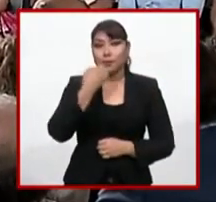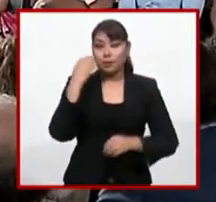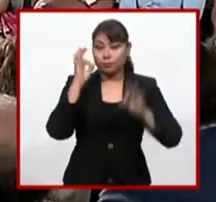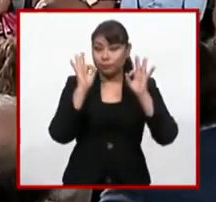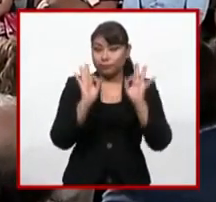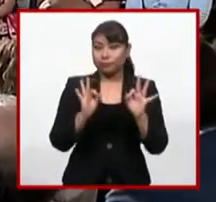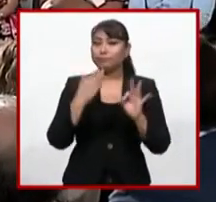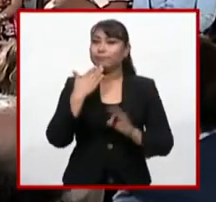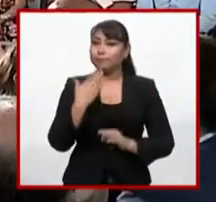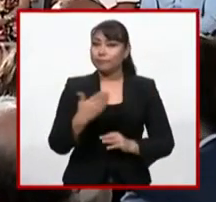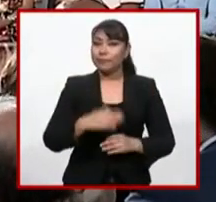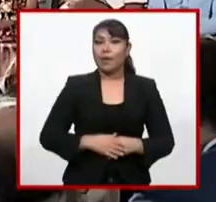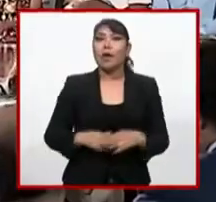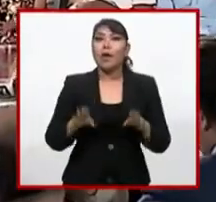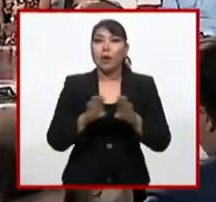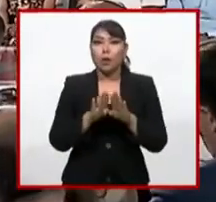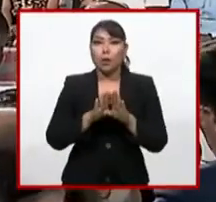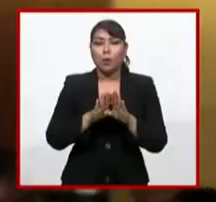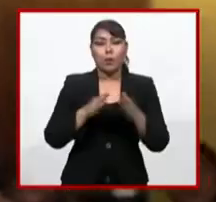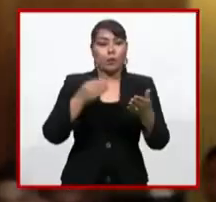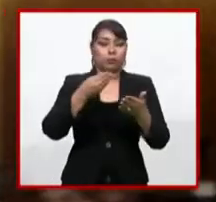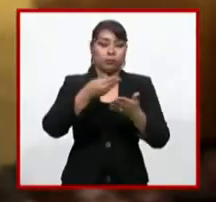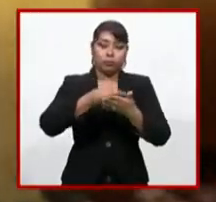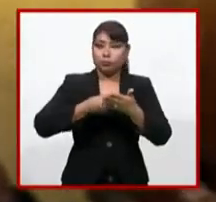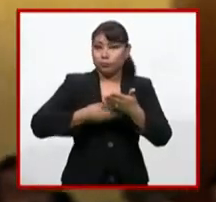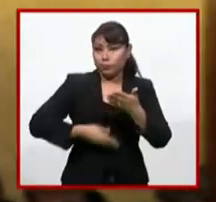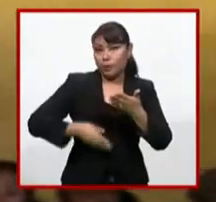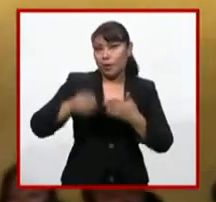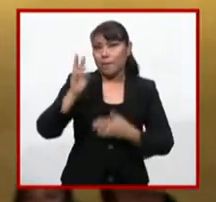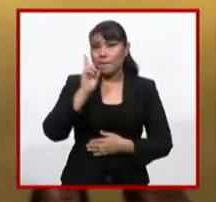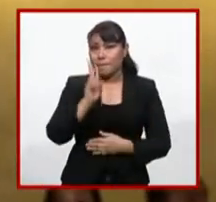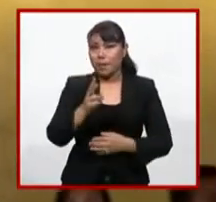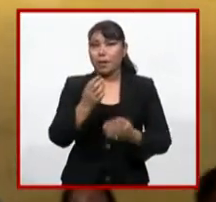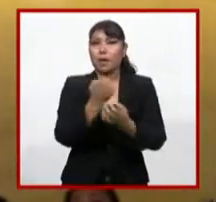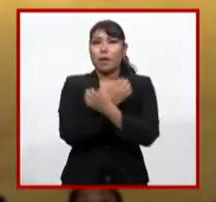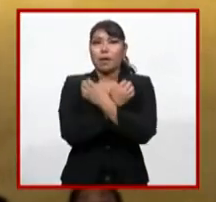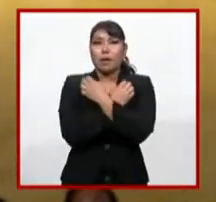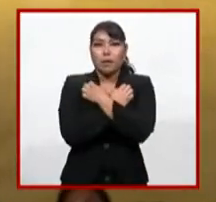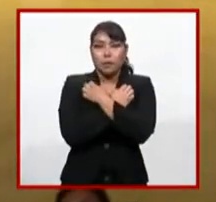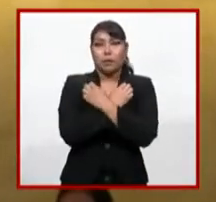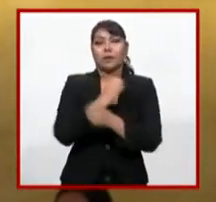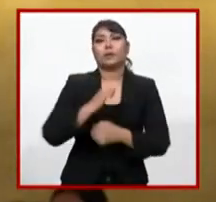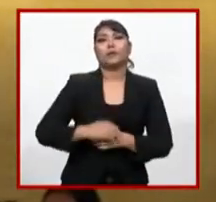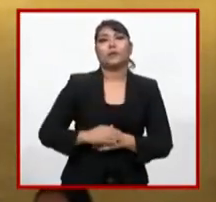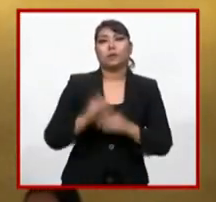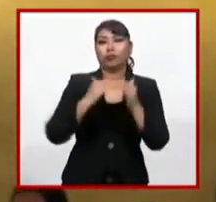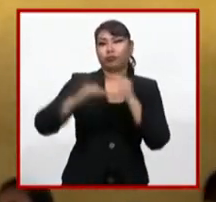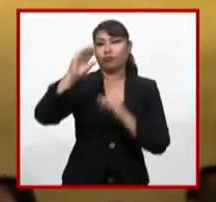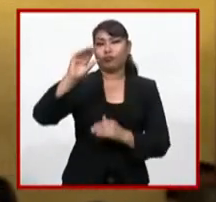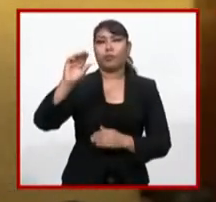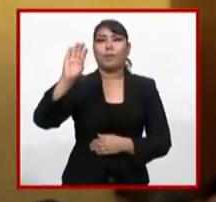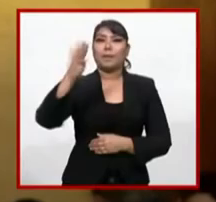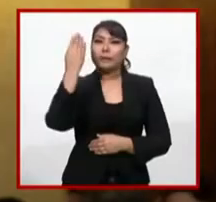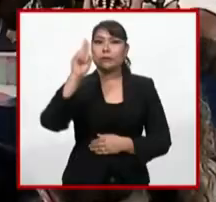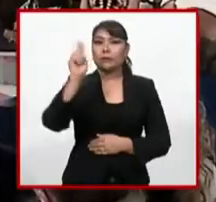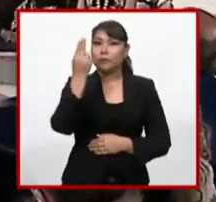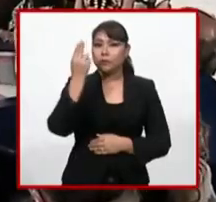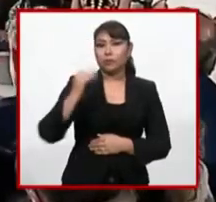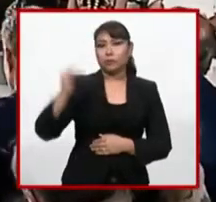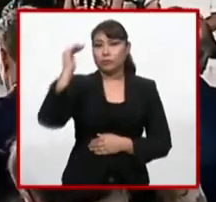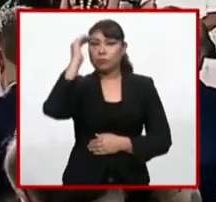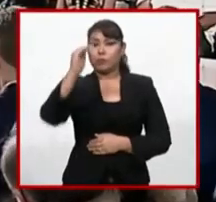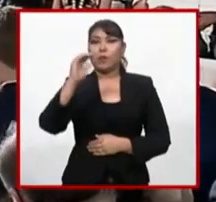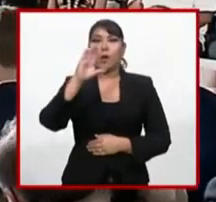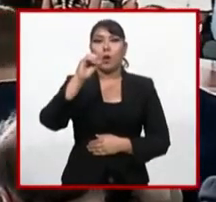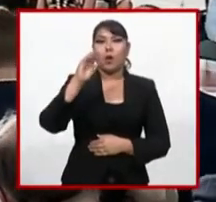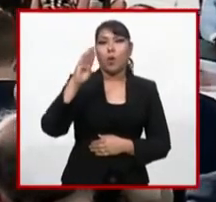al examen Planea, que mide a la educación media superior, los 3 subsistemas,